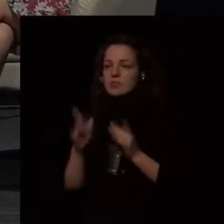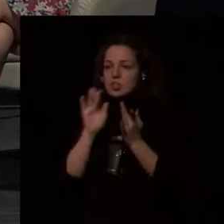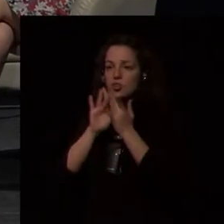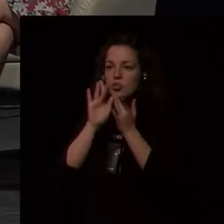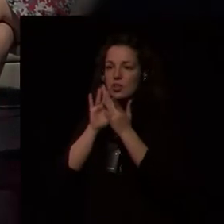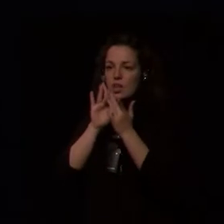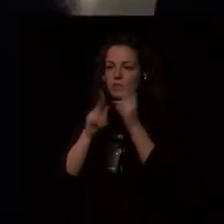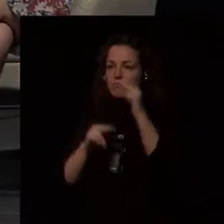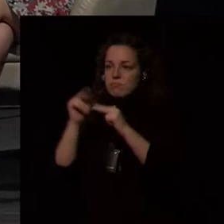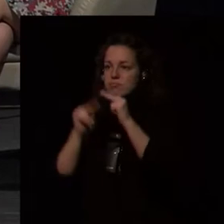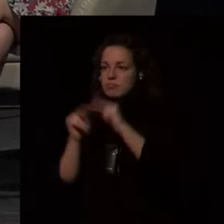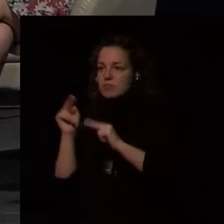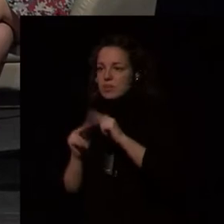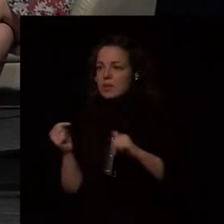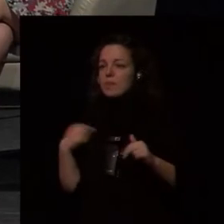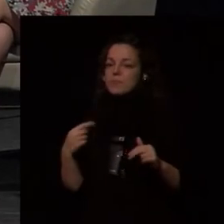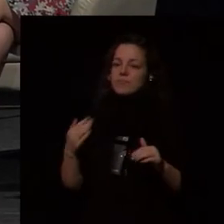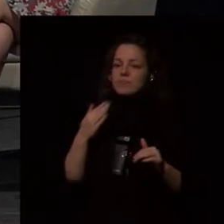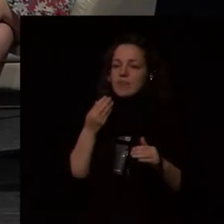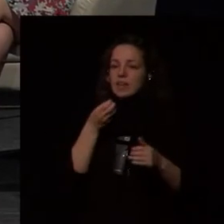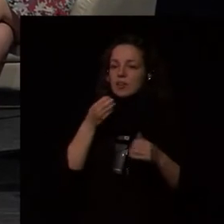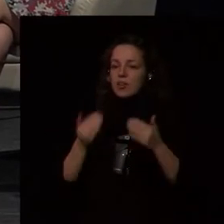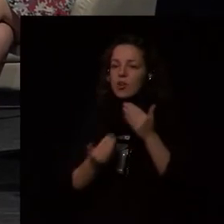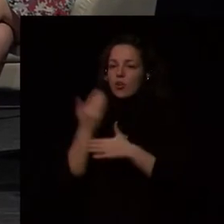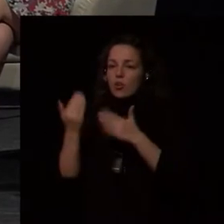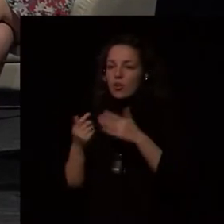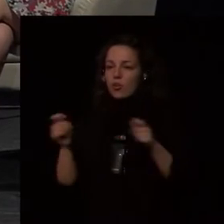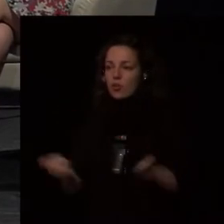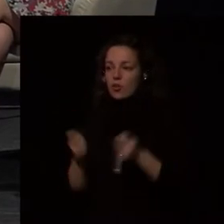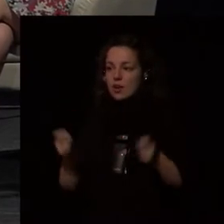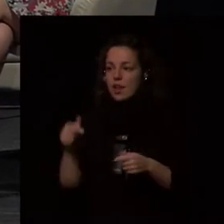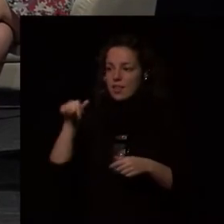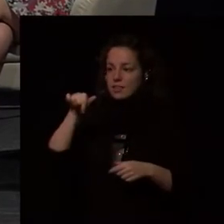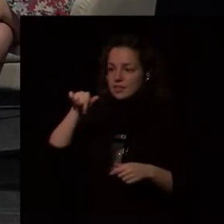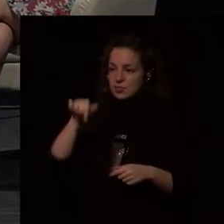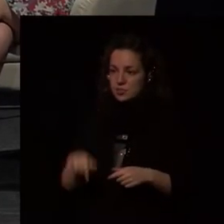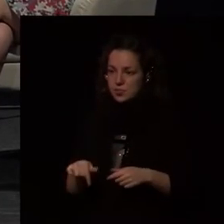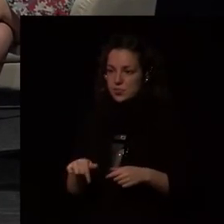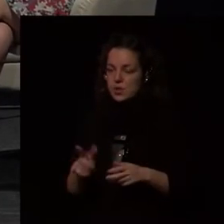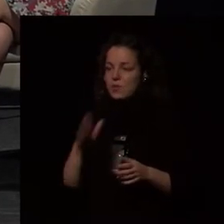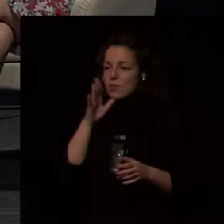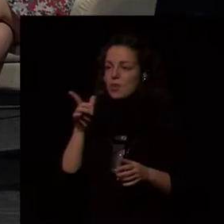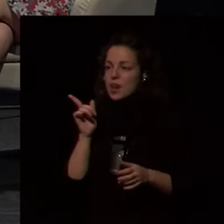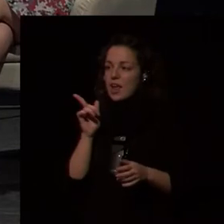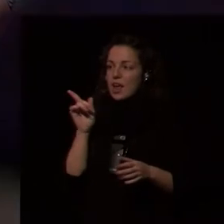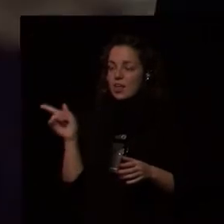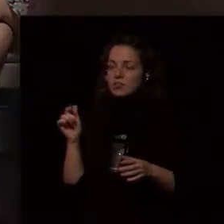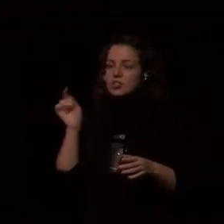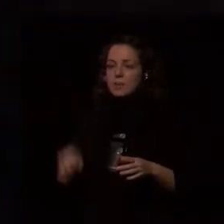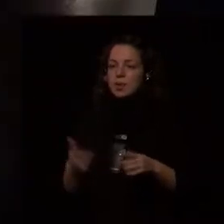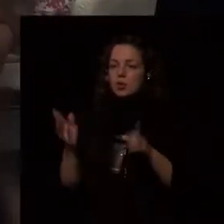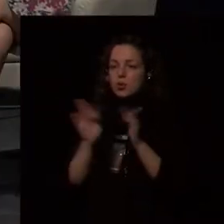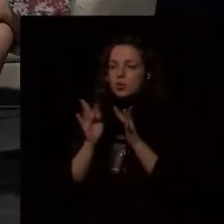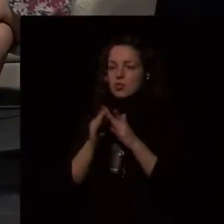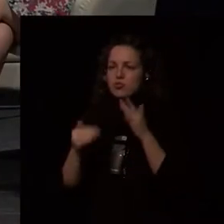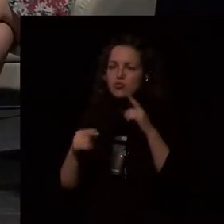relación. Hay un pedacito de historia de las jornadas aquí hoy, porque ellos también han mantenido un contacto